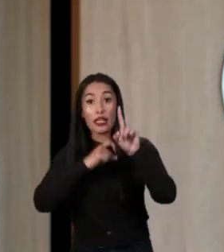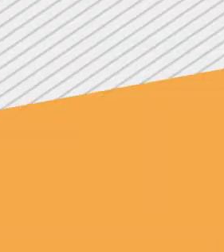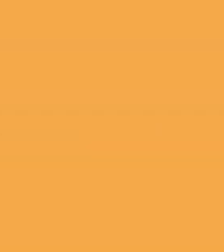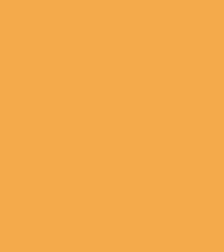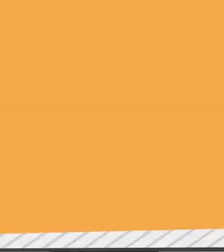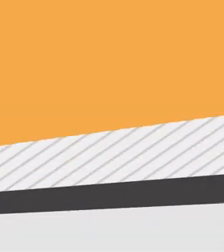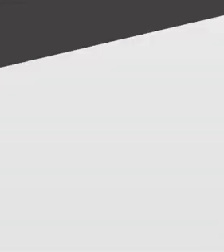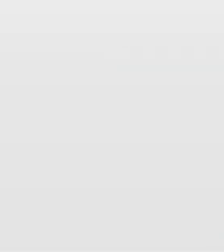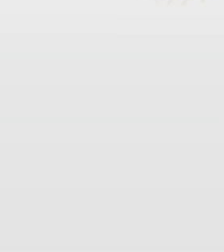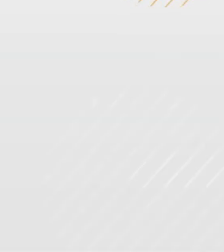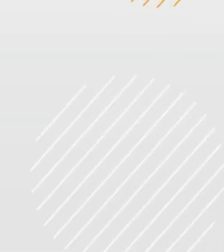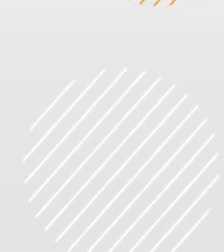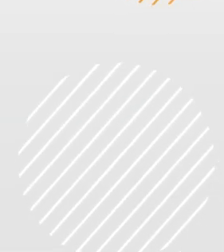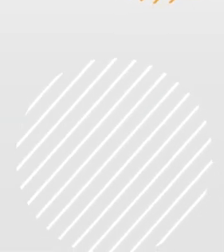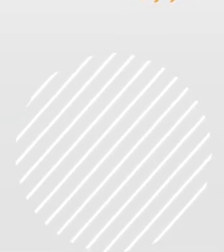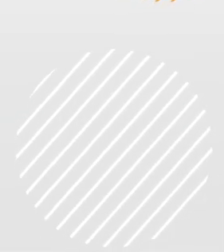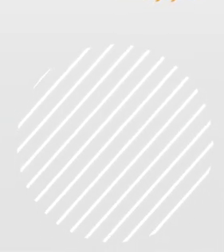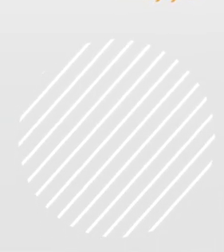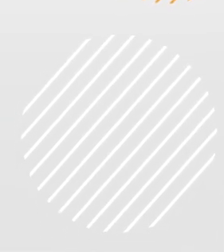libres